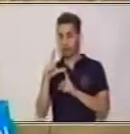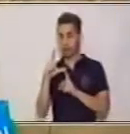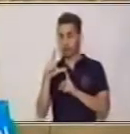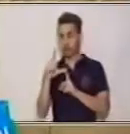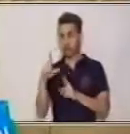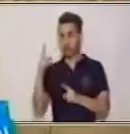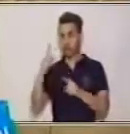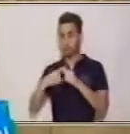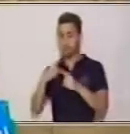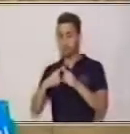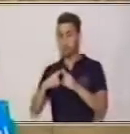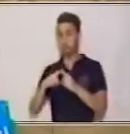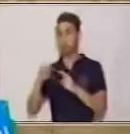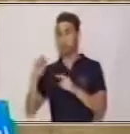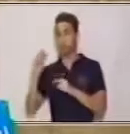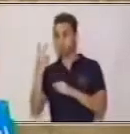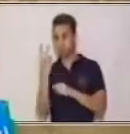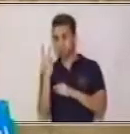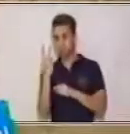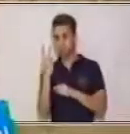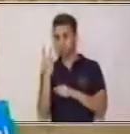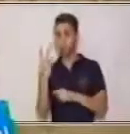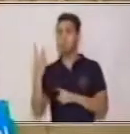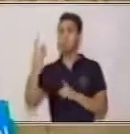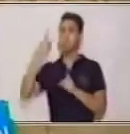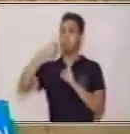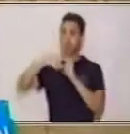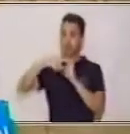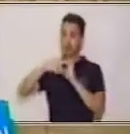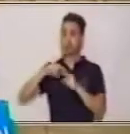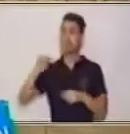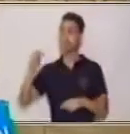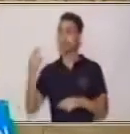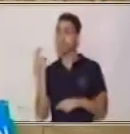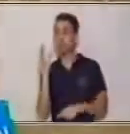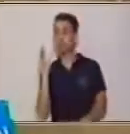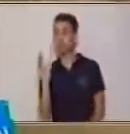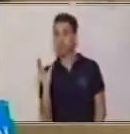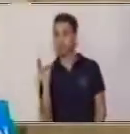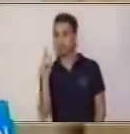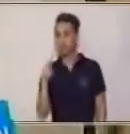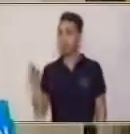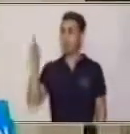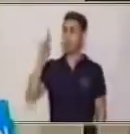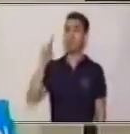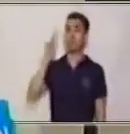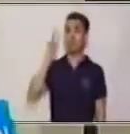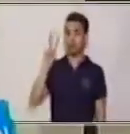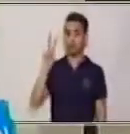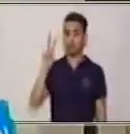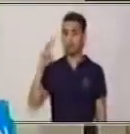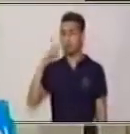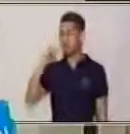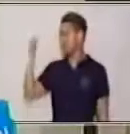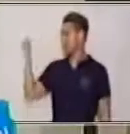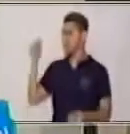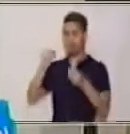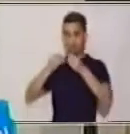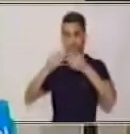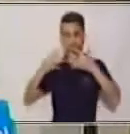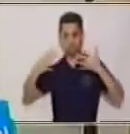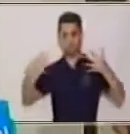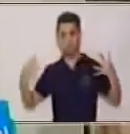por el segundo más el segundo término al cuadrado, como usted lo podrá ver acá.